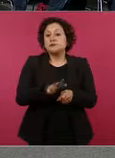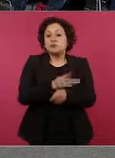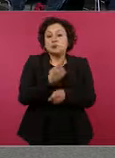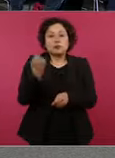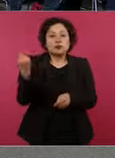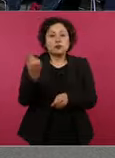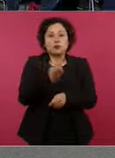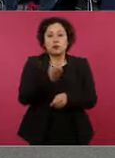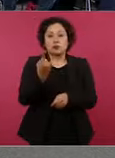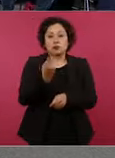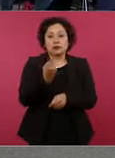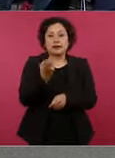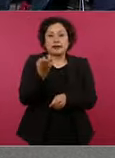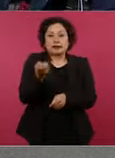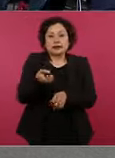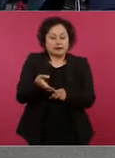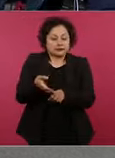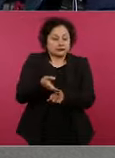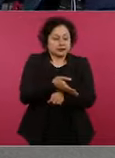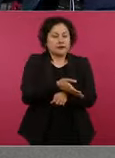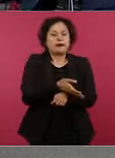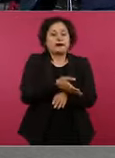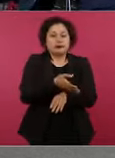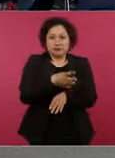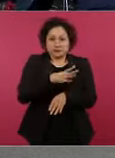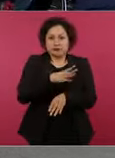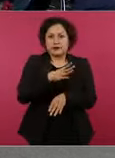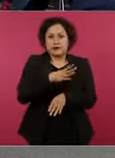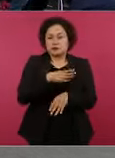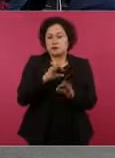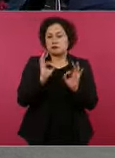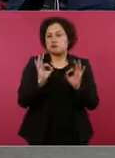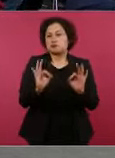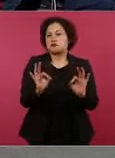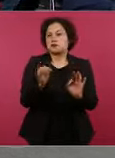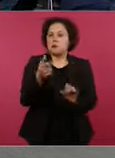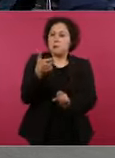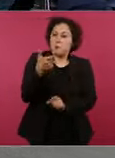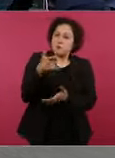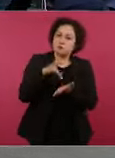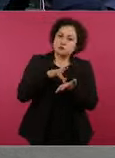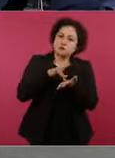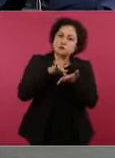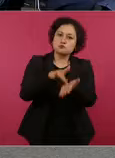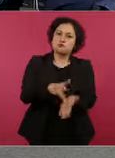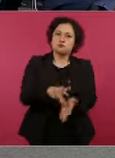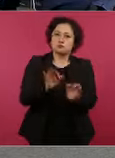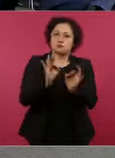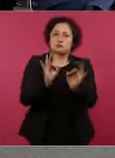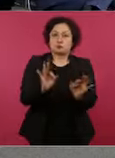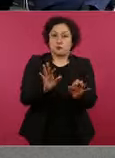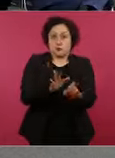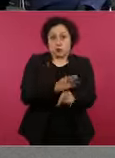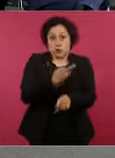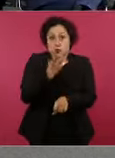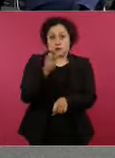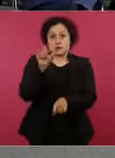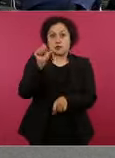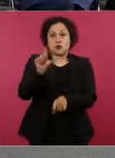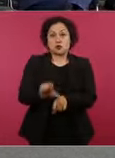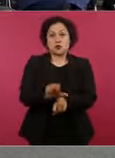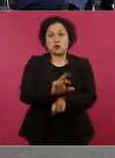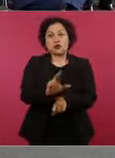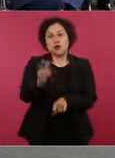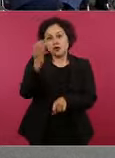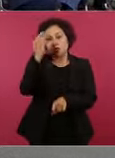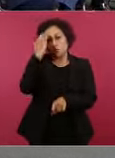ofrecido muy buenos precios. Es un reconocimiento que les hacemos. Nos